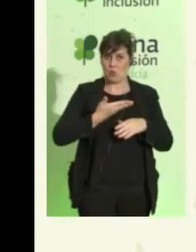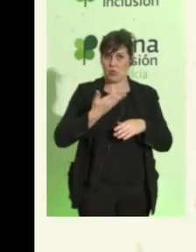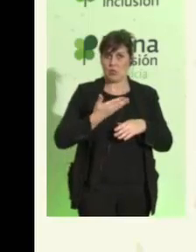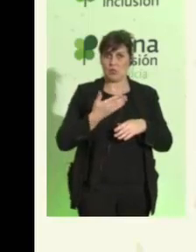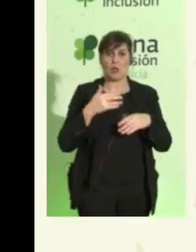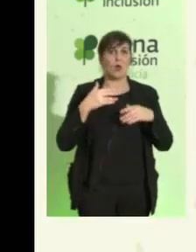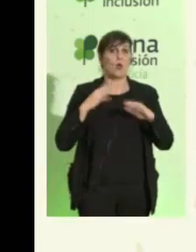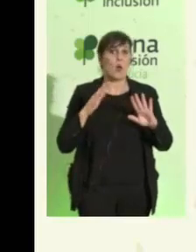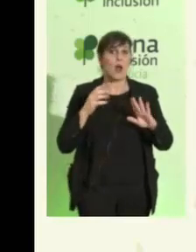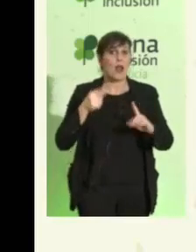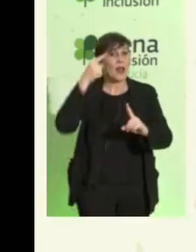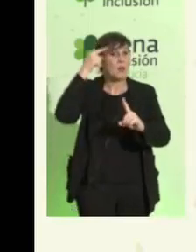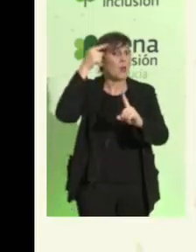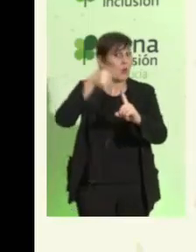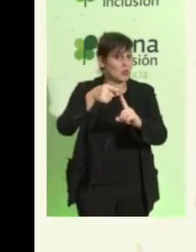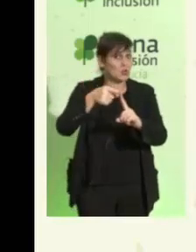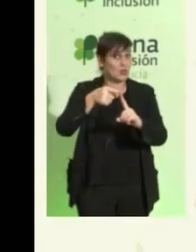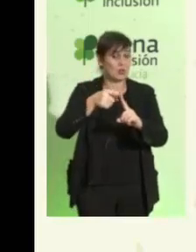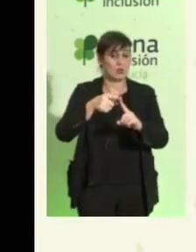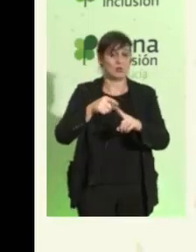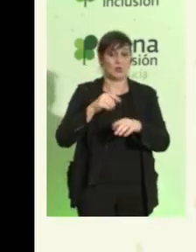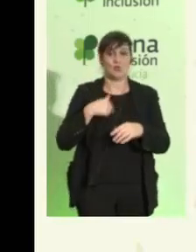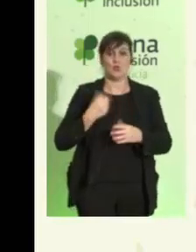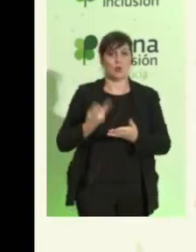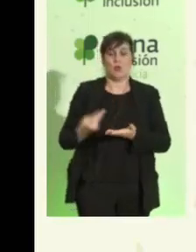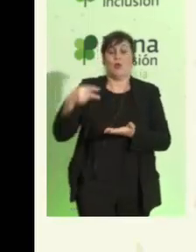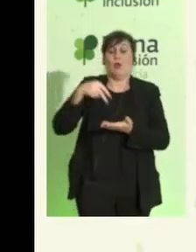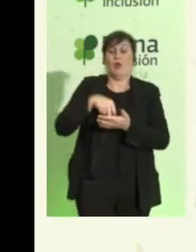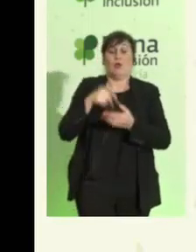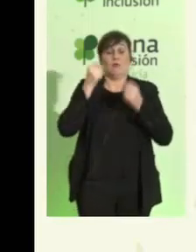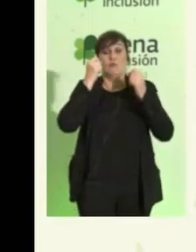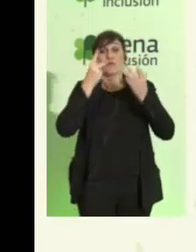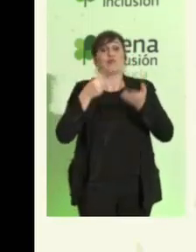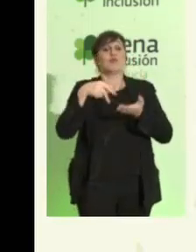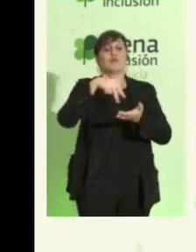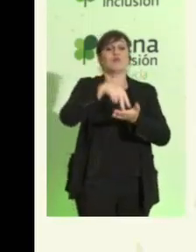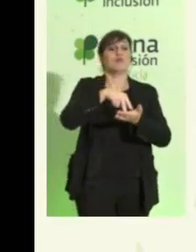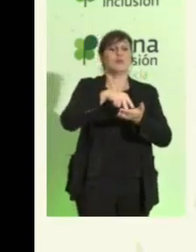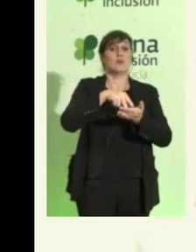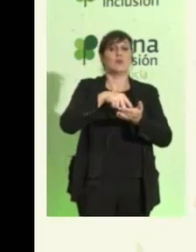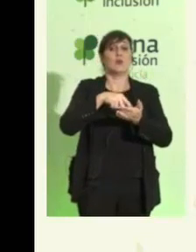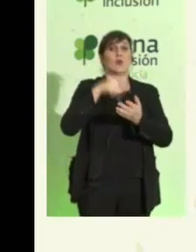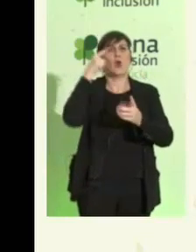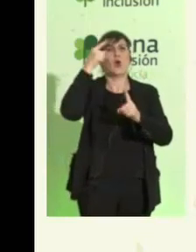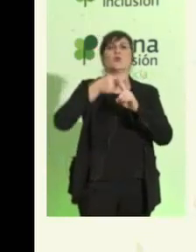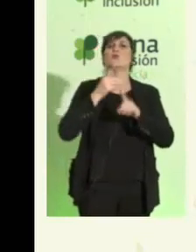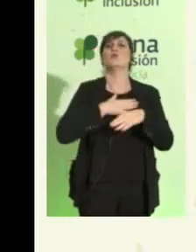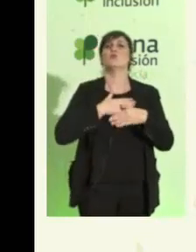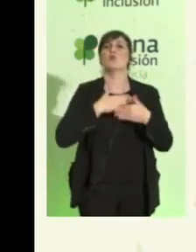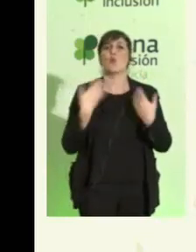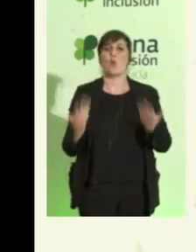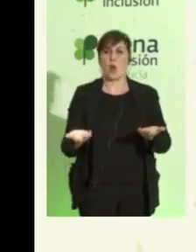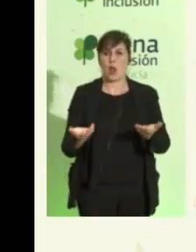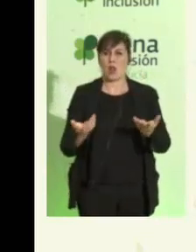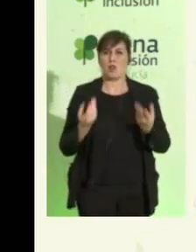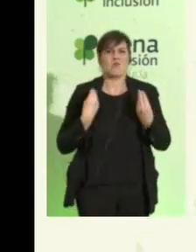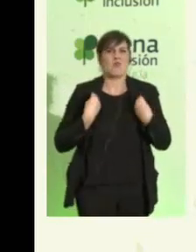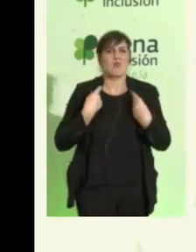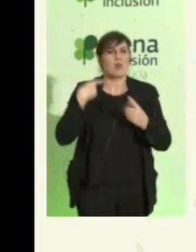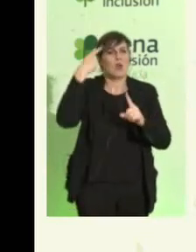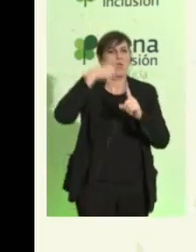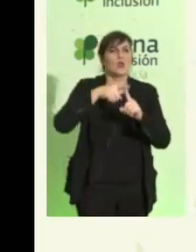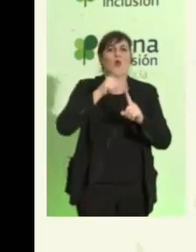propósito. ¿Para qué me levanto por las mañanas? ¿Qué es para mí importante hacer con mi vida? ¿Cómo puede ser una